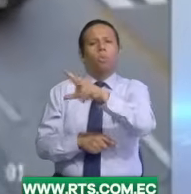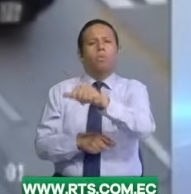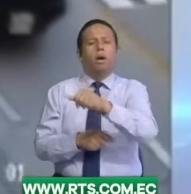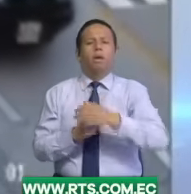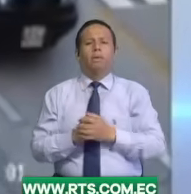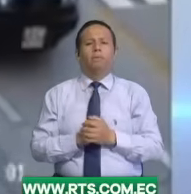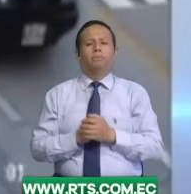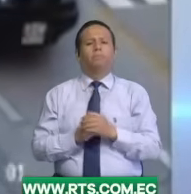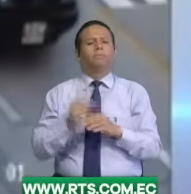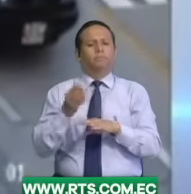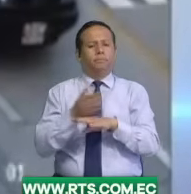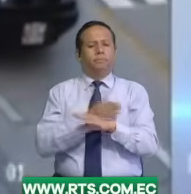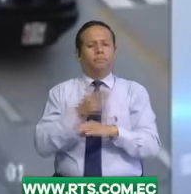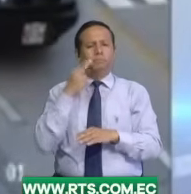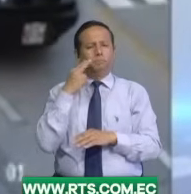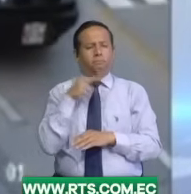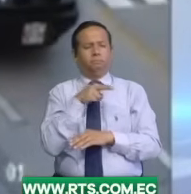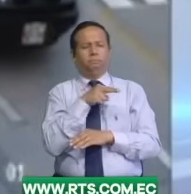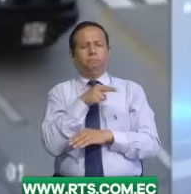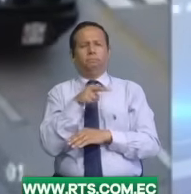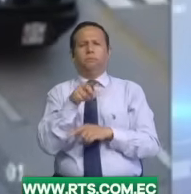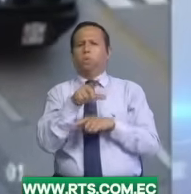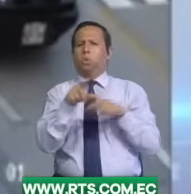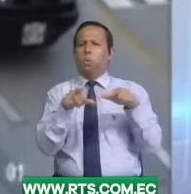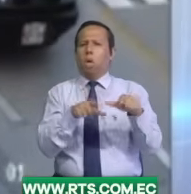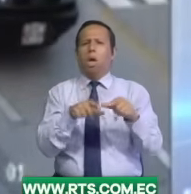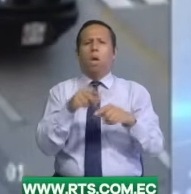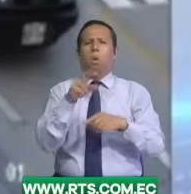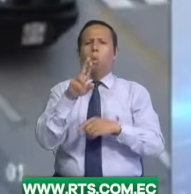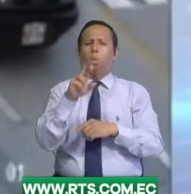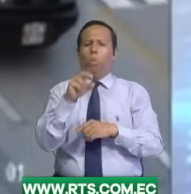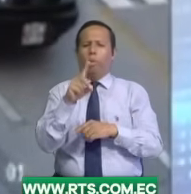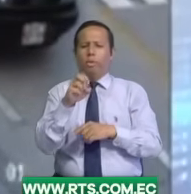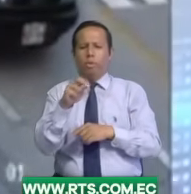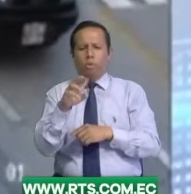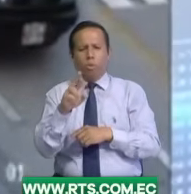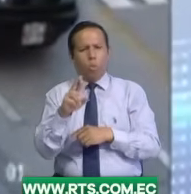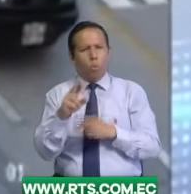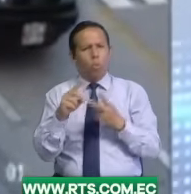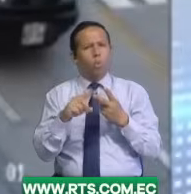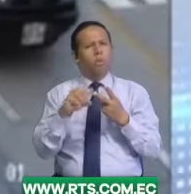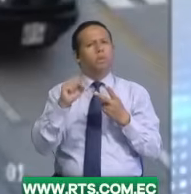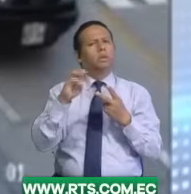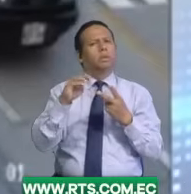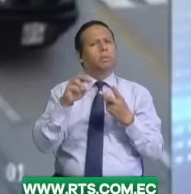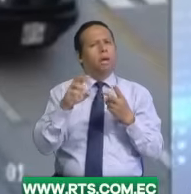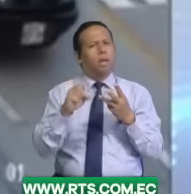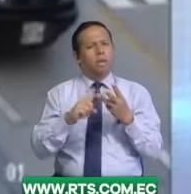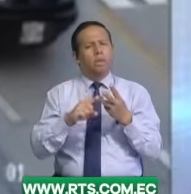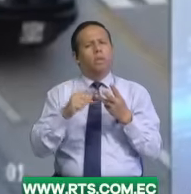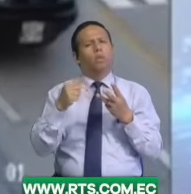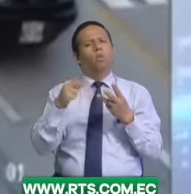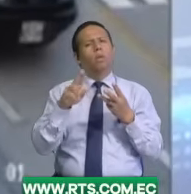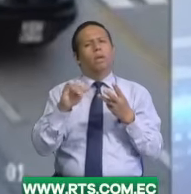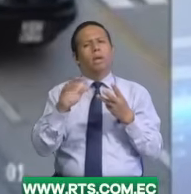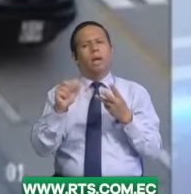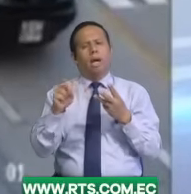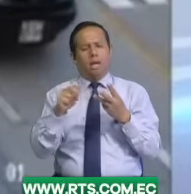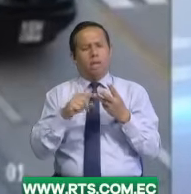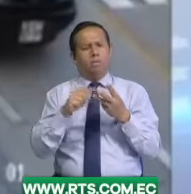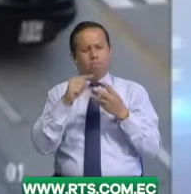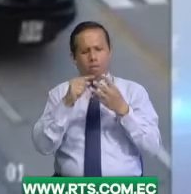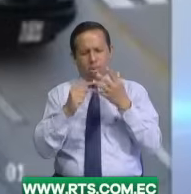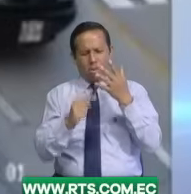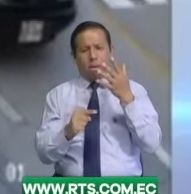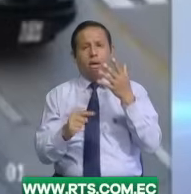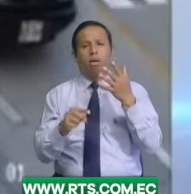Ya los habían observado recorriendo sectores como Urdenor, Samanes, Guayacanes y más en el norte de